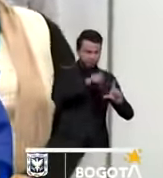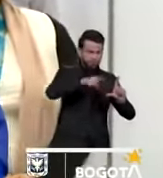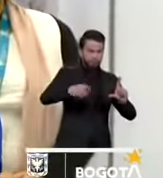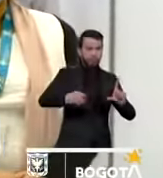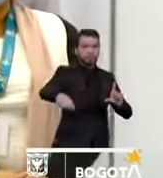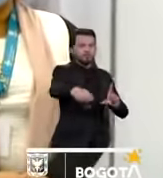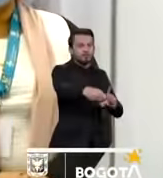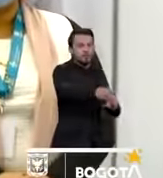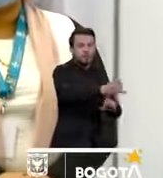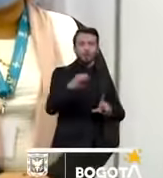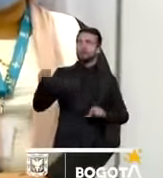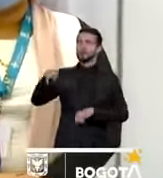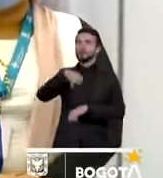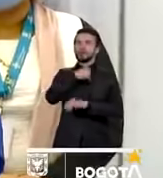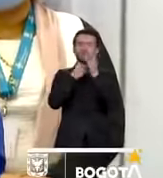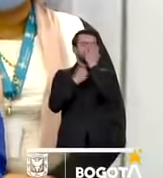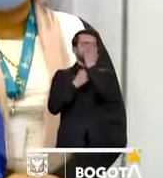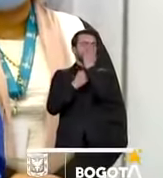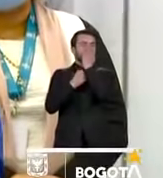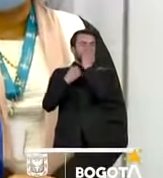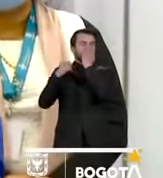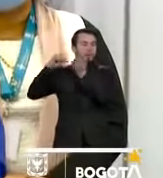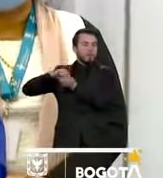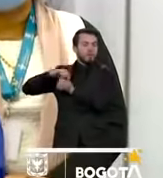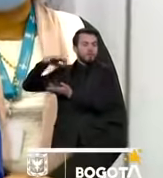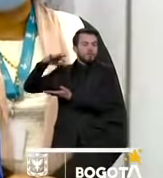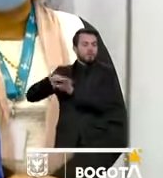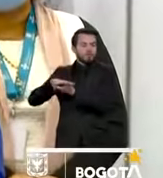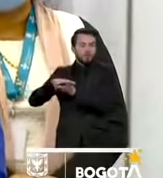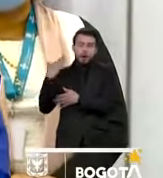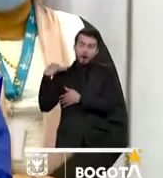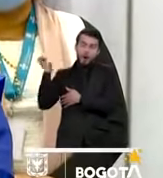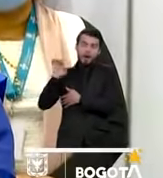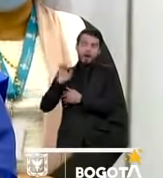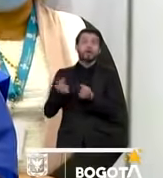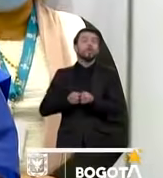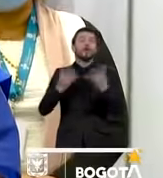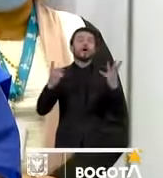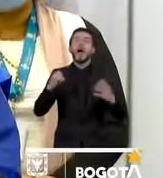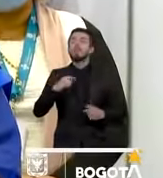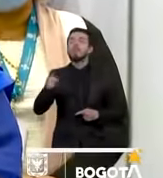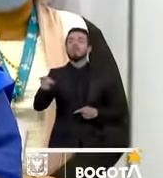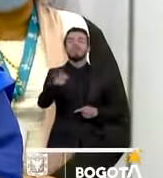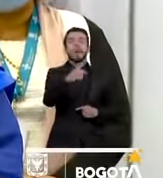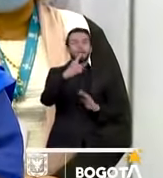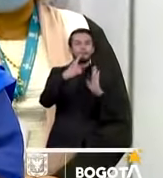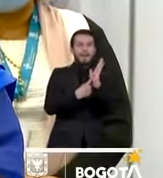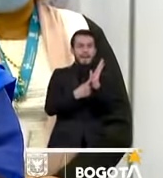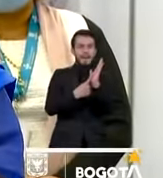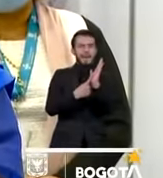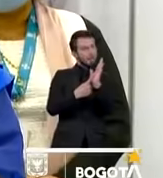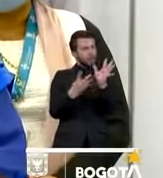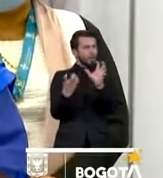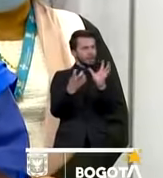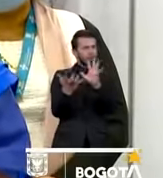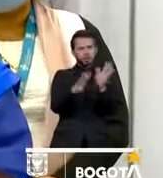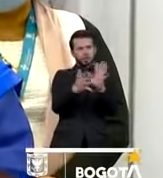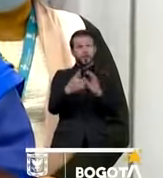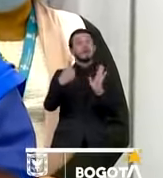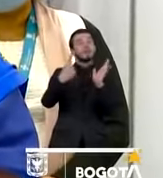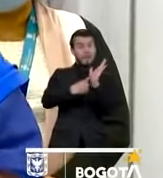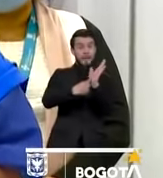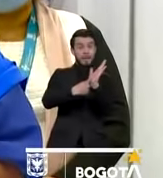efectos didácticos eran 1.000 en enero. De ellas liberamos 300 a partir del confinamiento social y las dedicamos